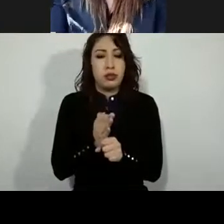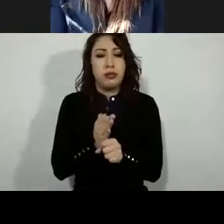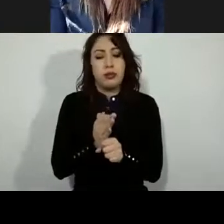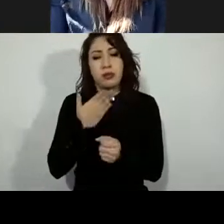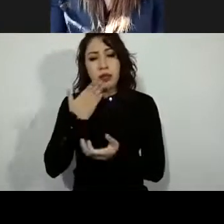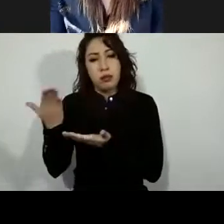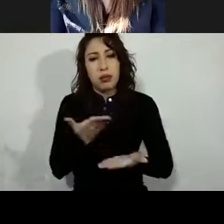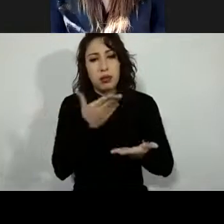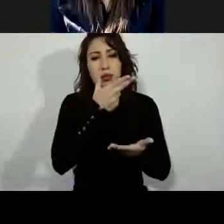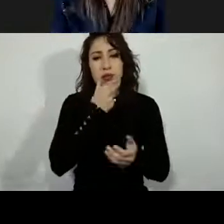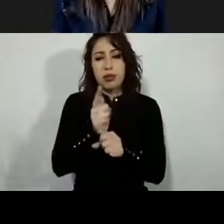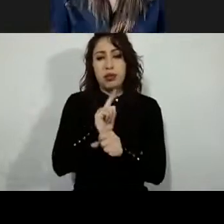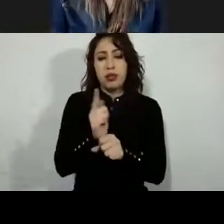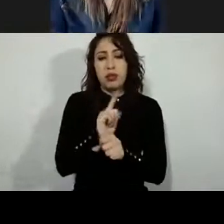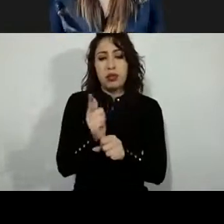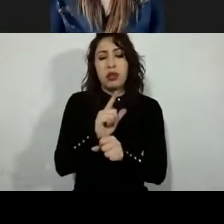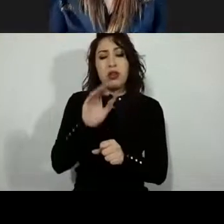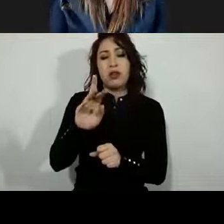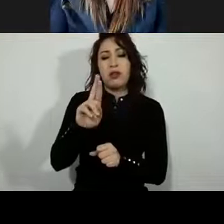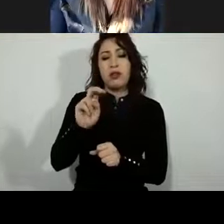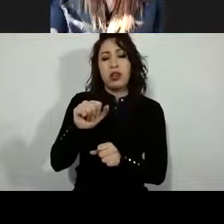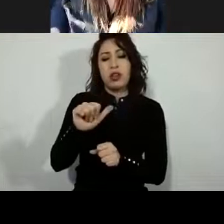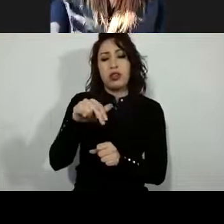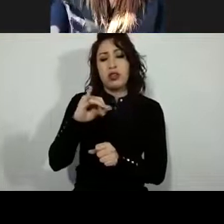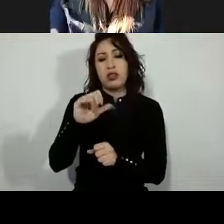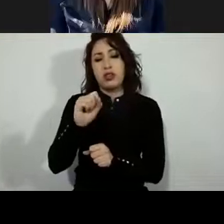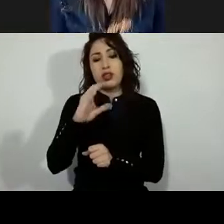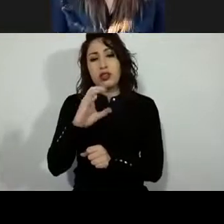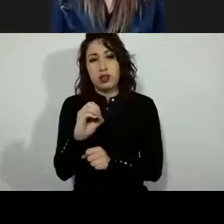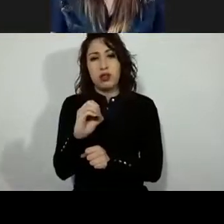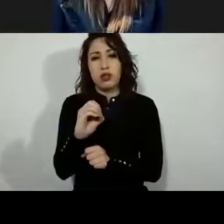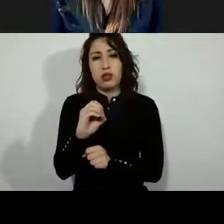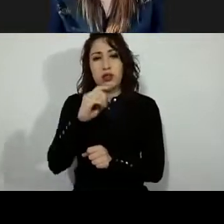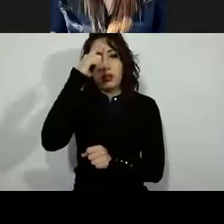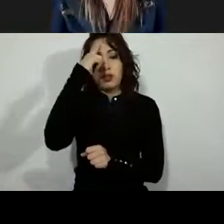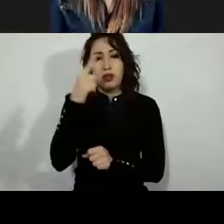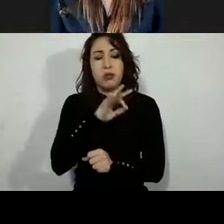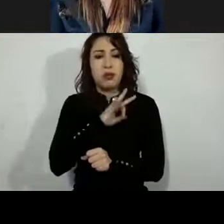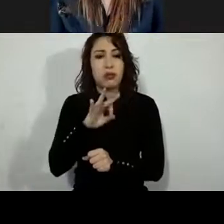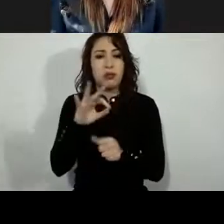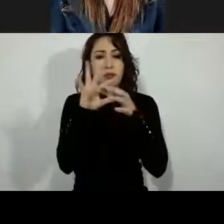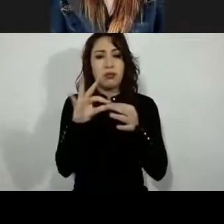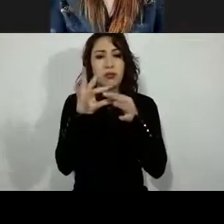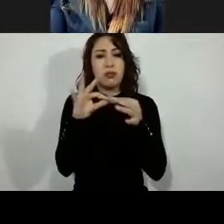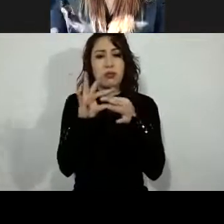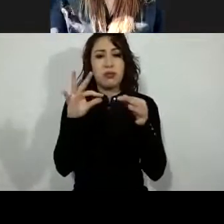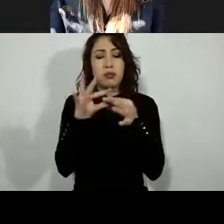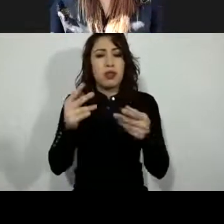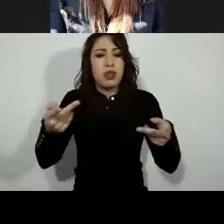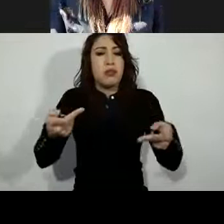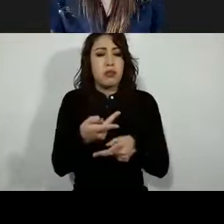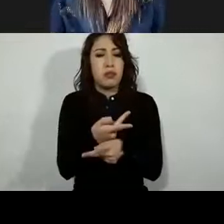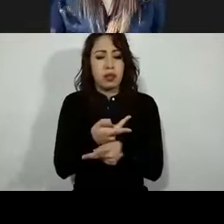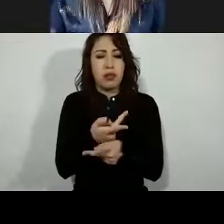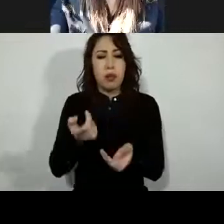licenciado Francisco Saldaña Liajut para que nos explique cuál es el escenario con el que recibe un balance, con el que se